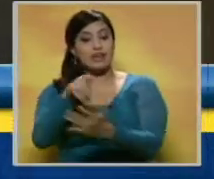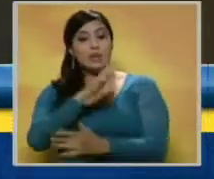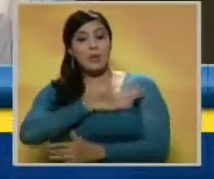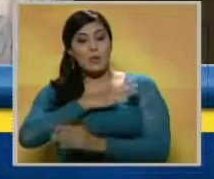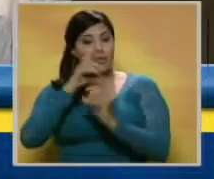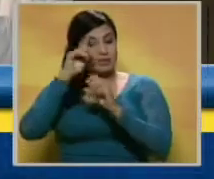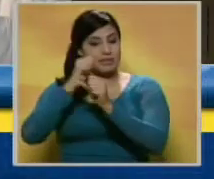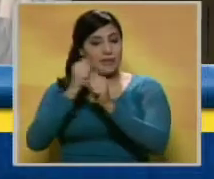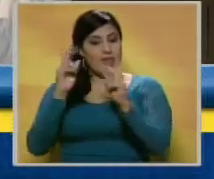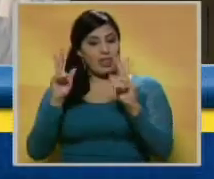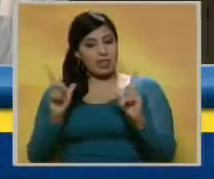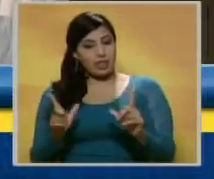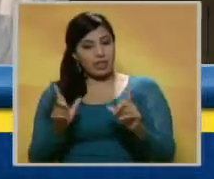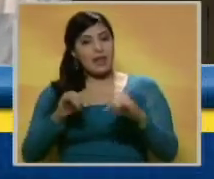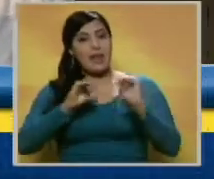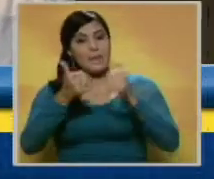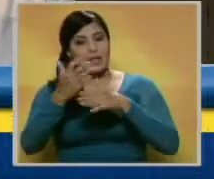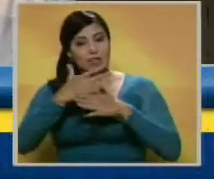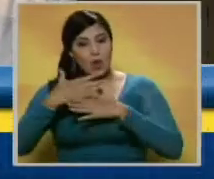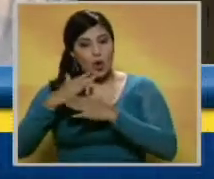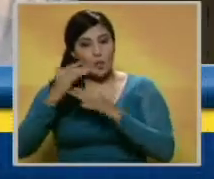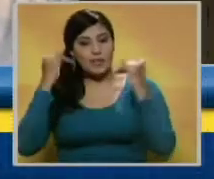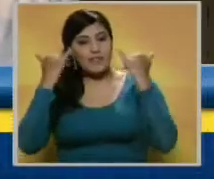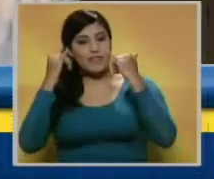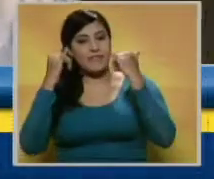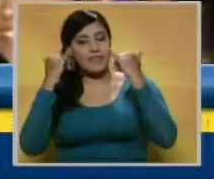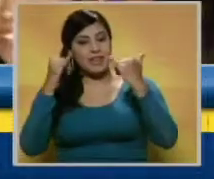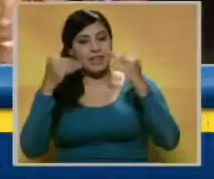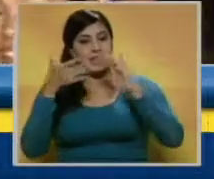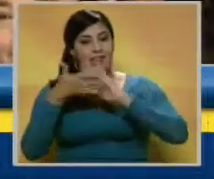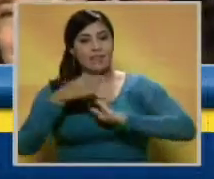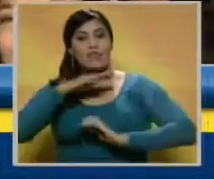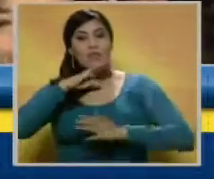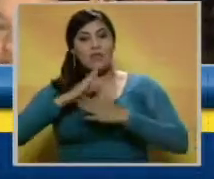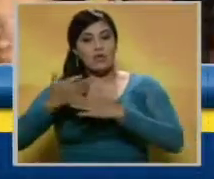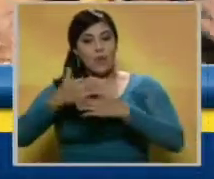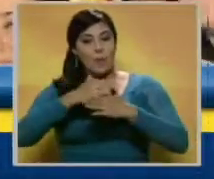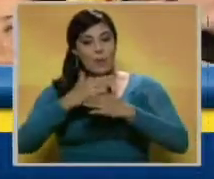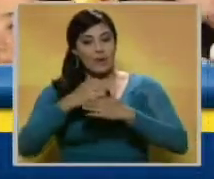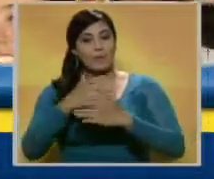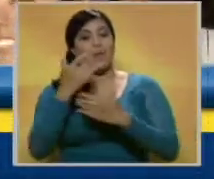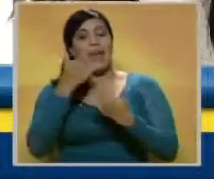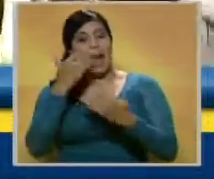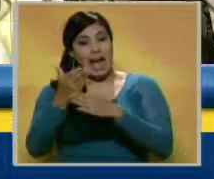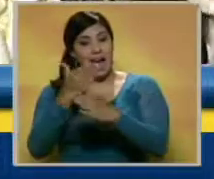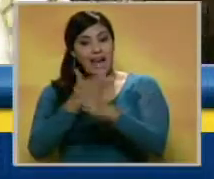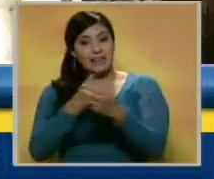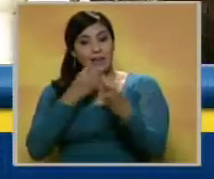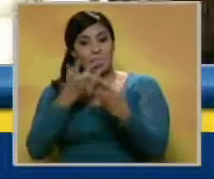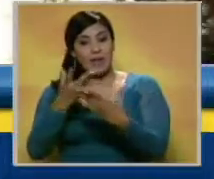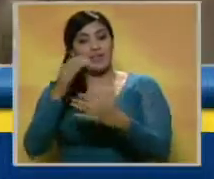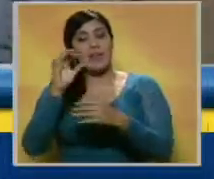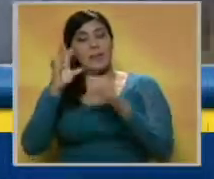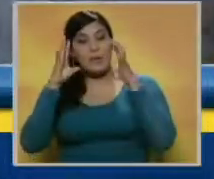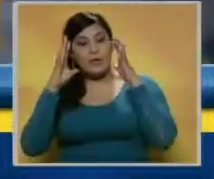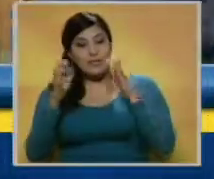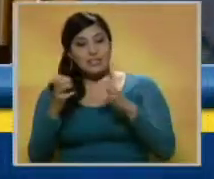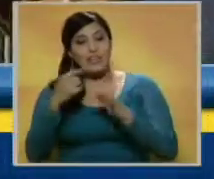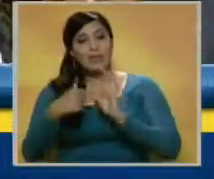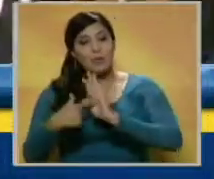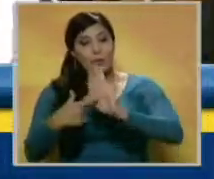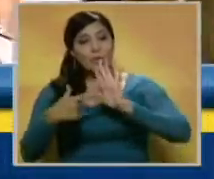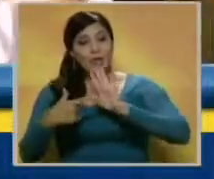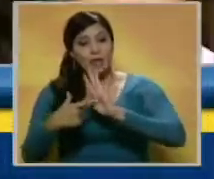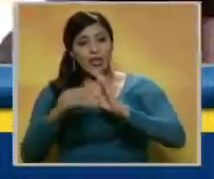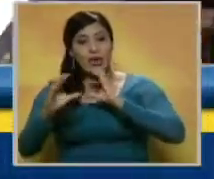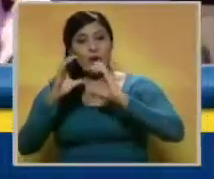su labor diaria para compartir en una celebración llena de compañerismo. Bueno, y como les decía, está llena de talentos que revelaron